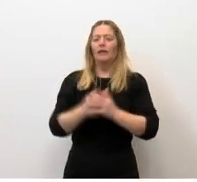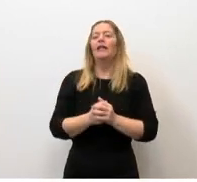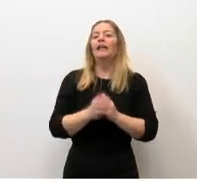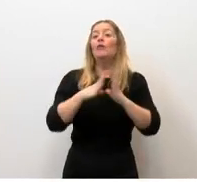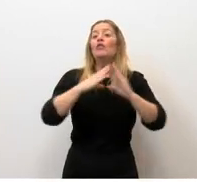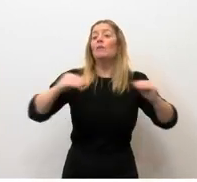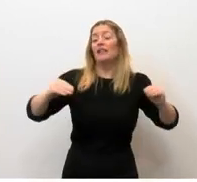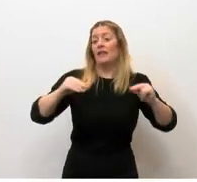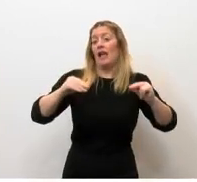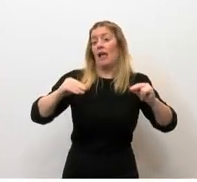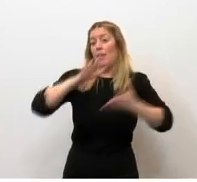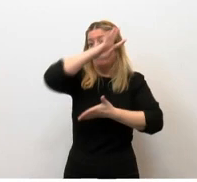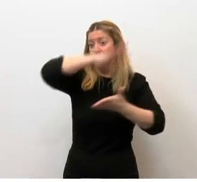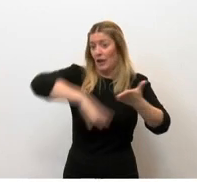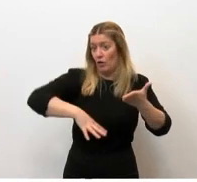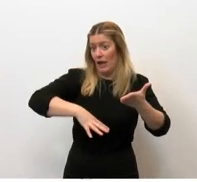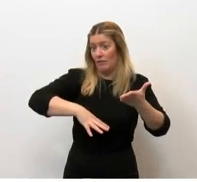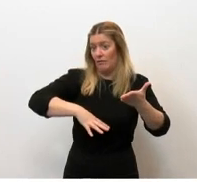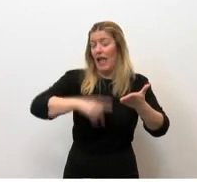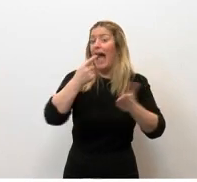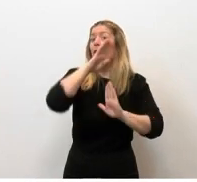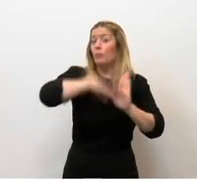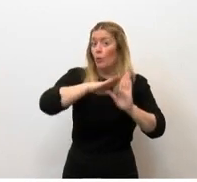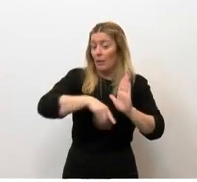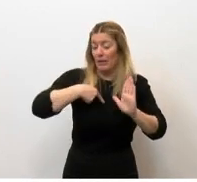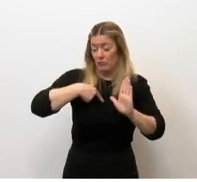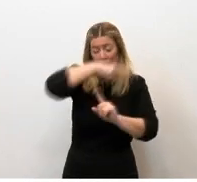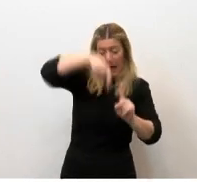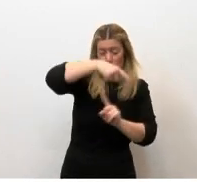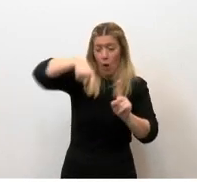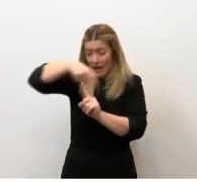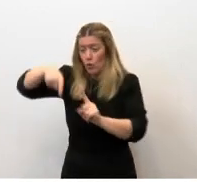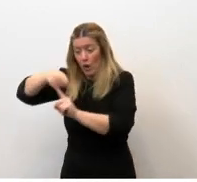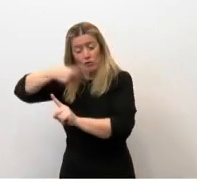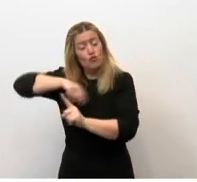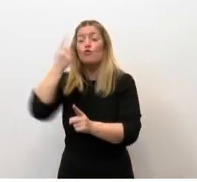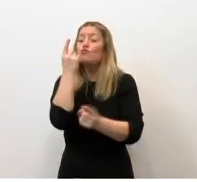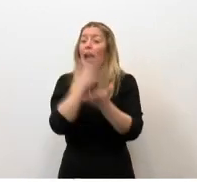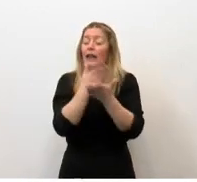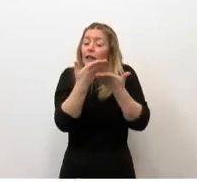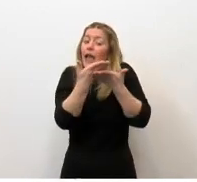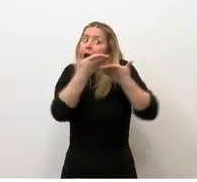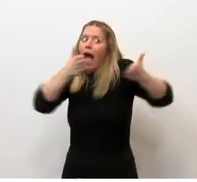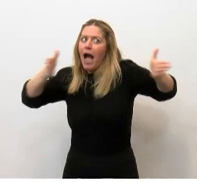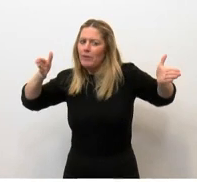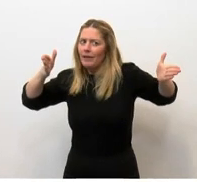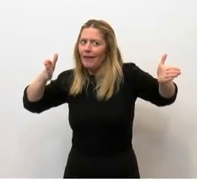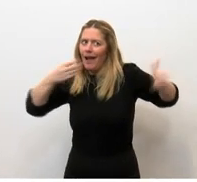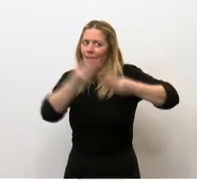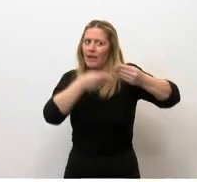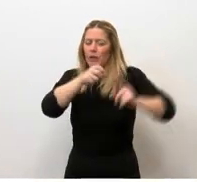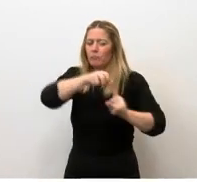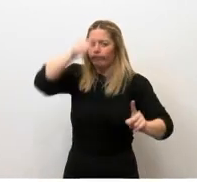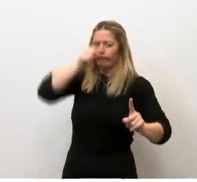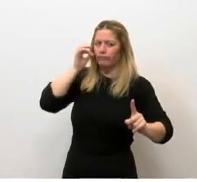donde cada año hacemos una clase abierta donde ponemos la perspectiva de género.